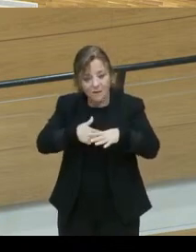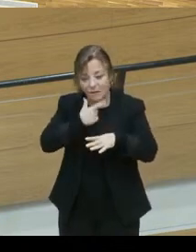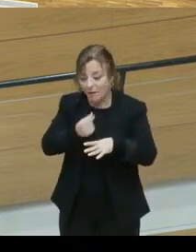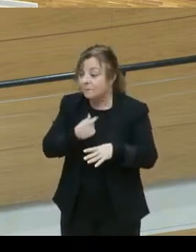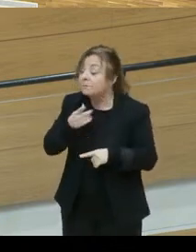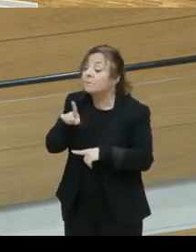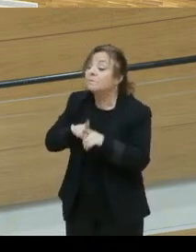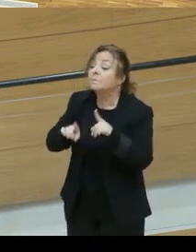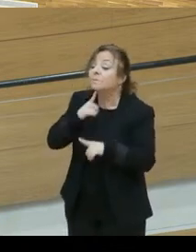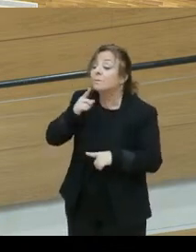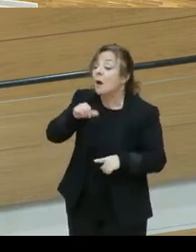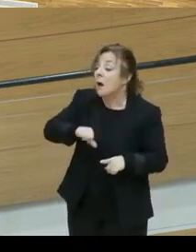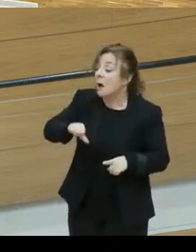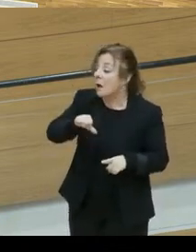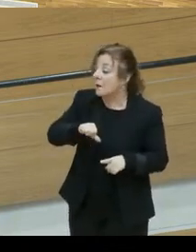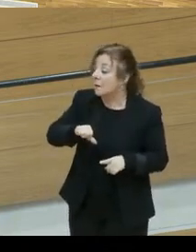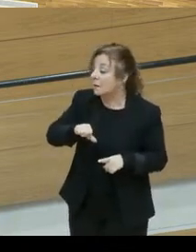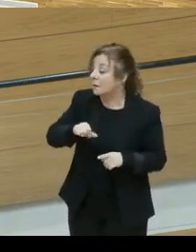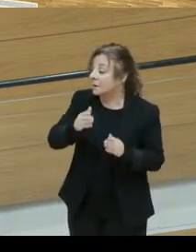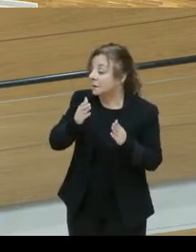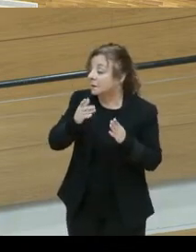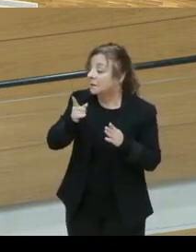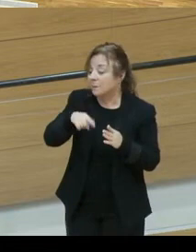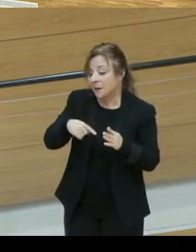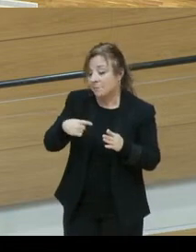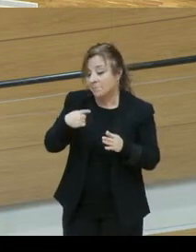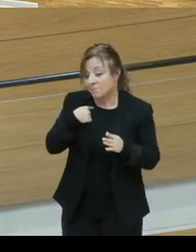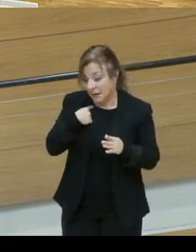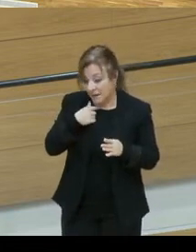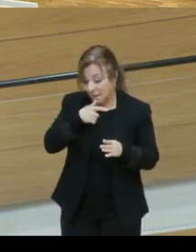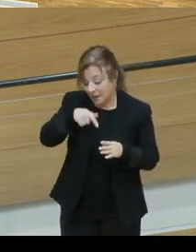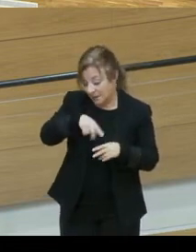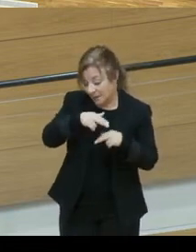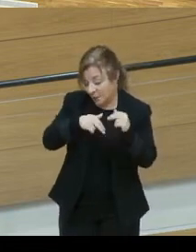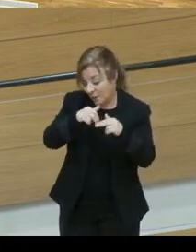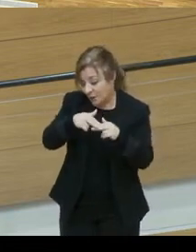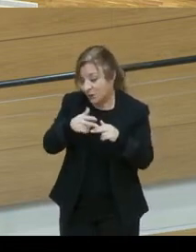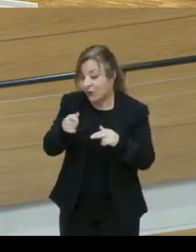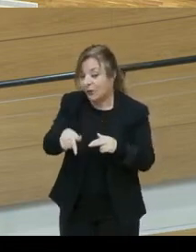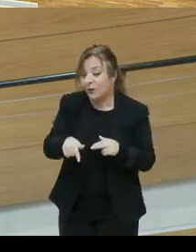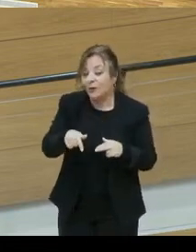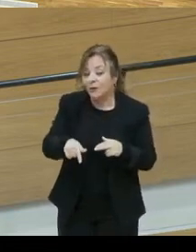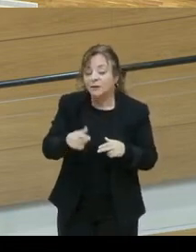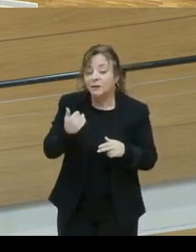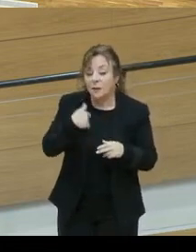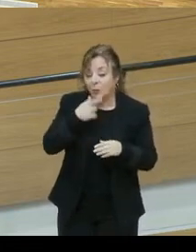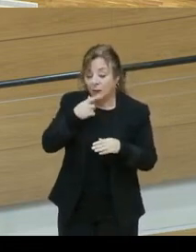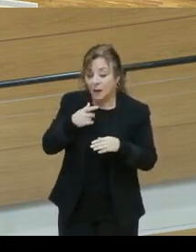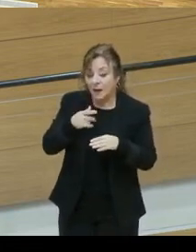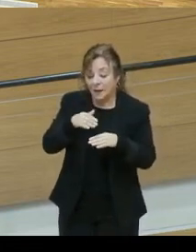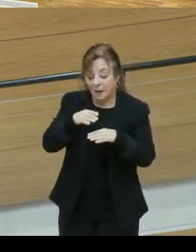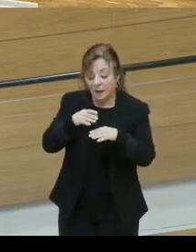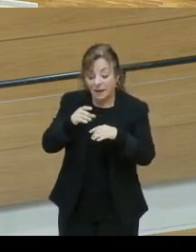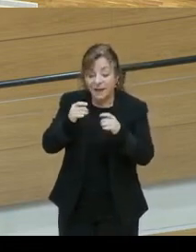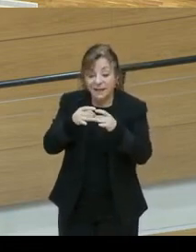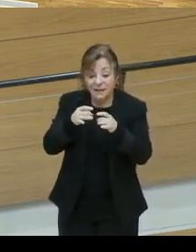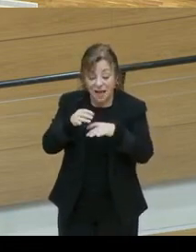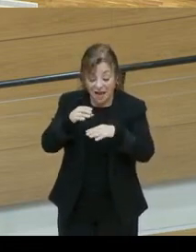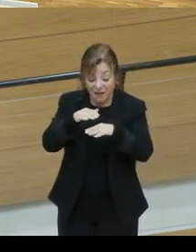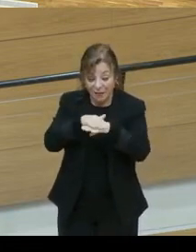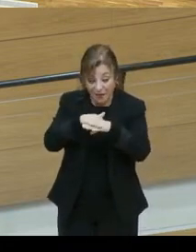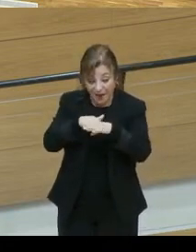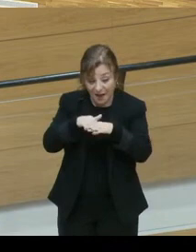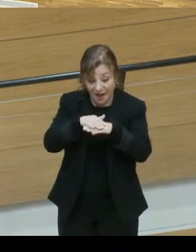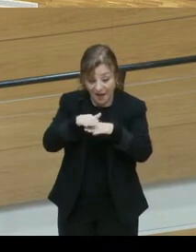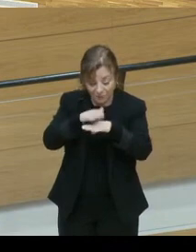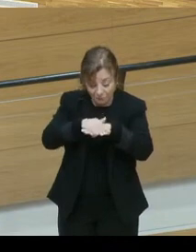es que parte del aceite también se pierde en este filtrado, ya que se queda pegado a esos cristales de cera. Por